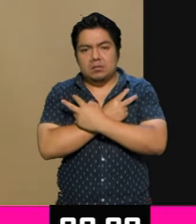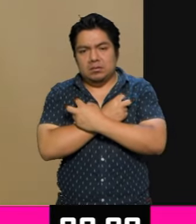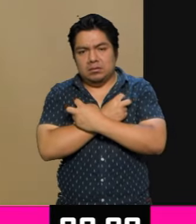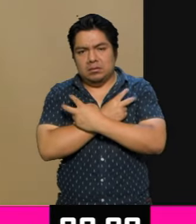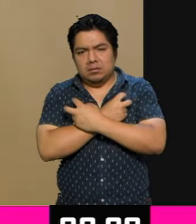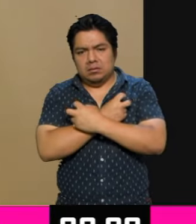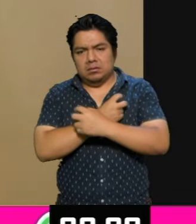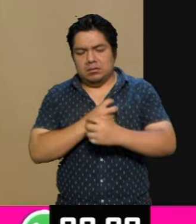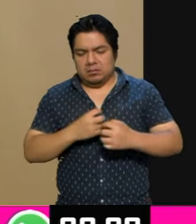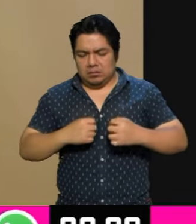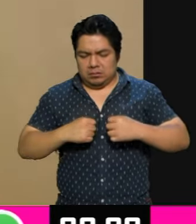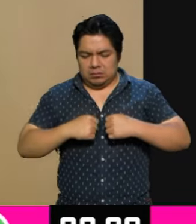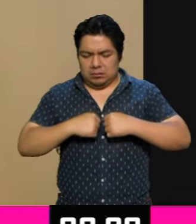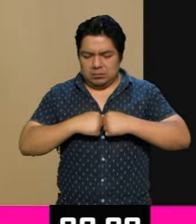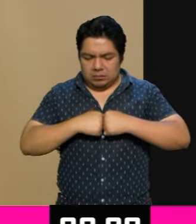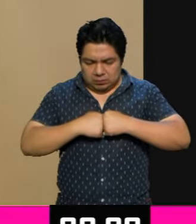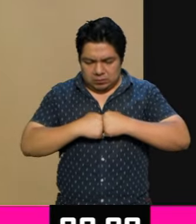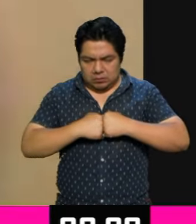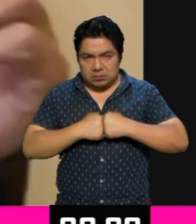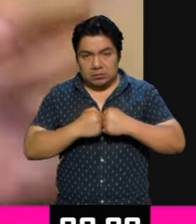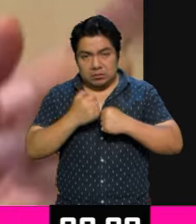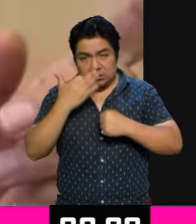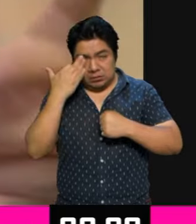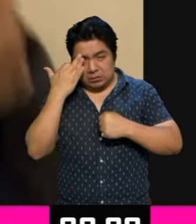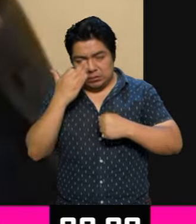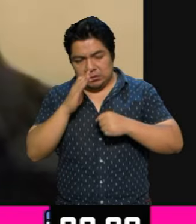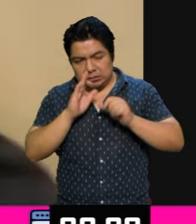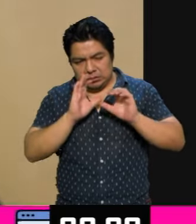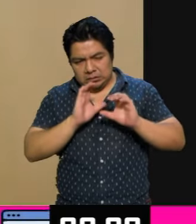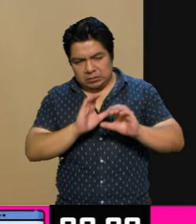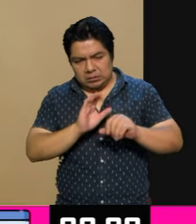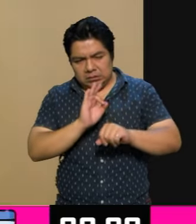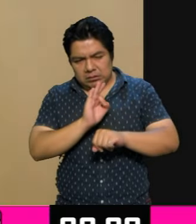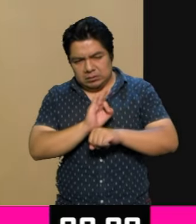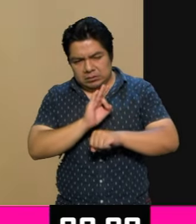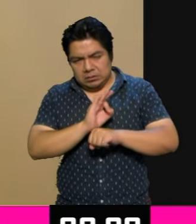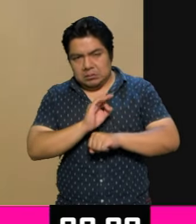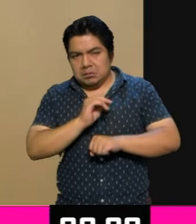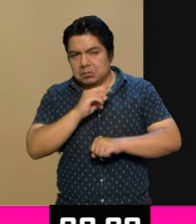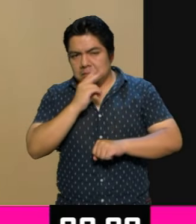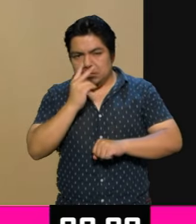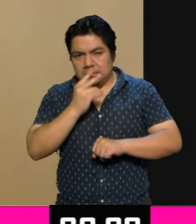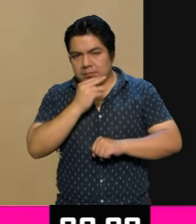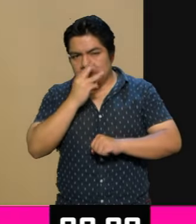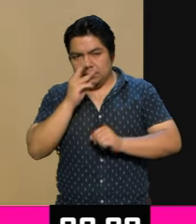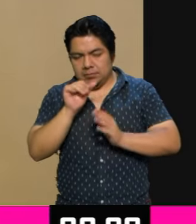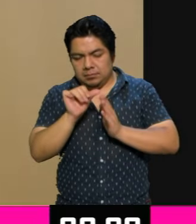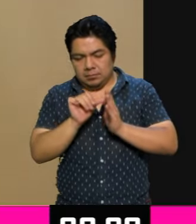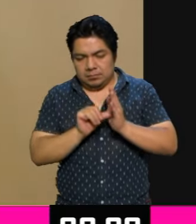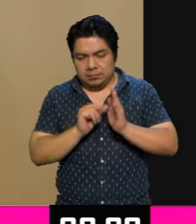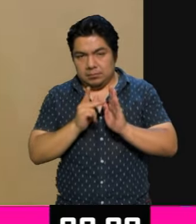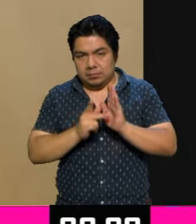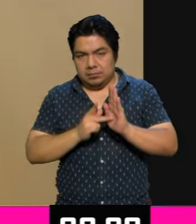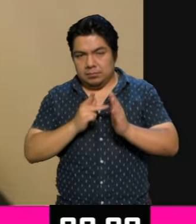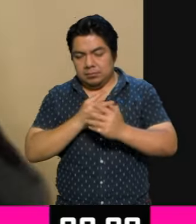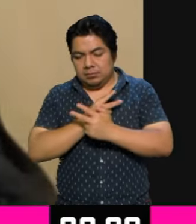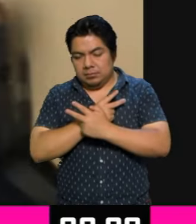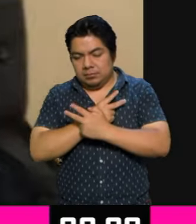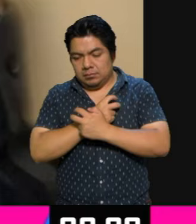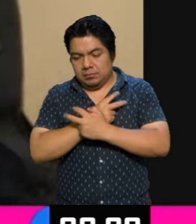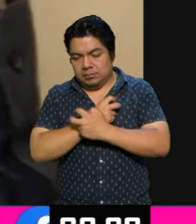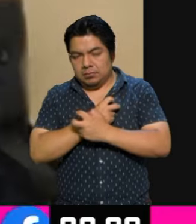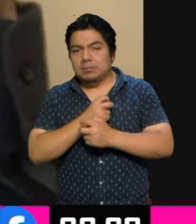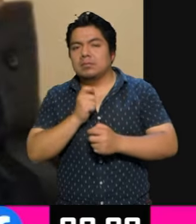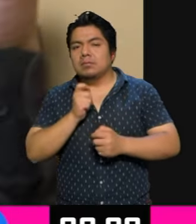que lo cuidó durante mucho tiempo, 2-3 meses, a que el hueso de la pierna se pegó. Claro. Eso significa que los